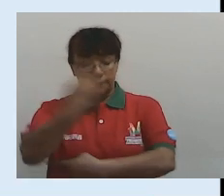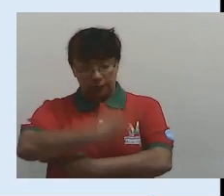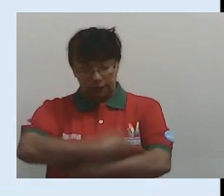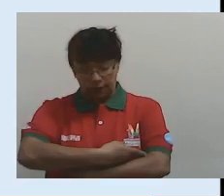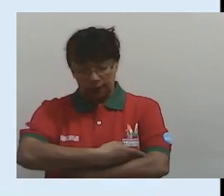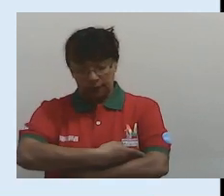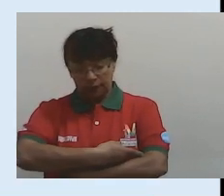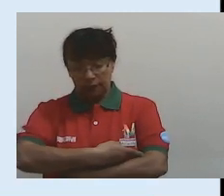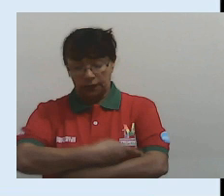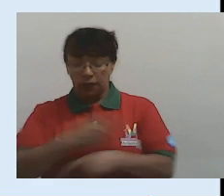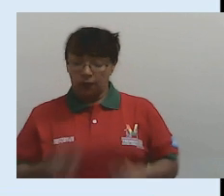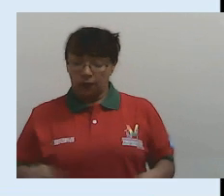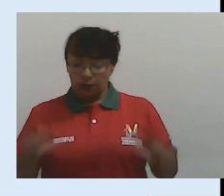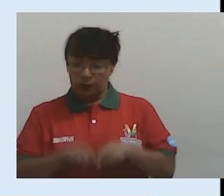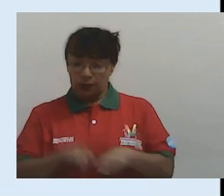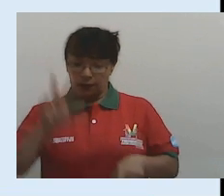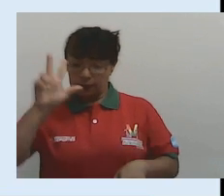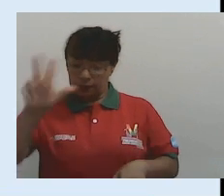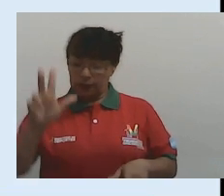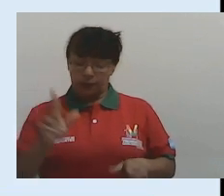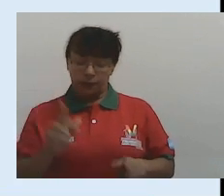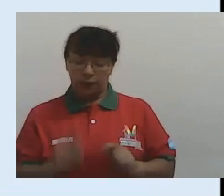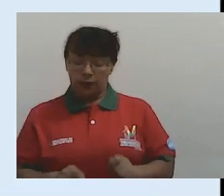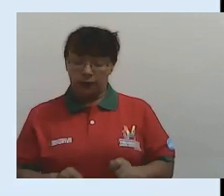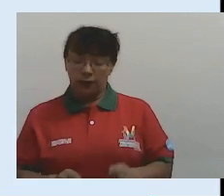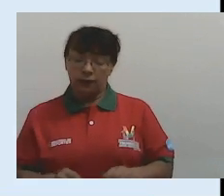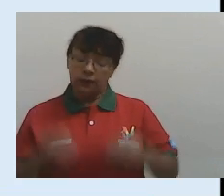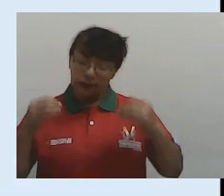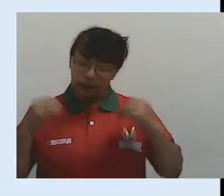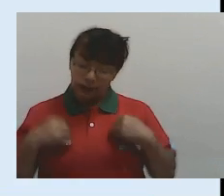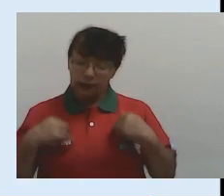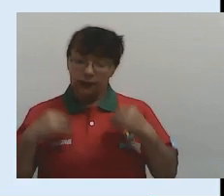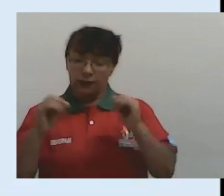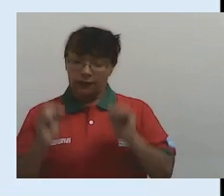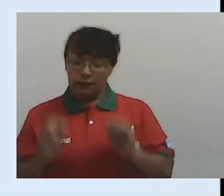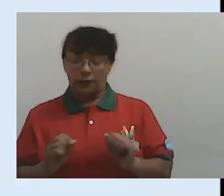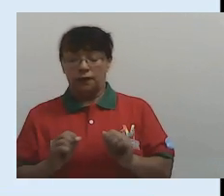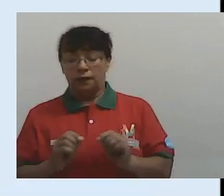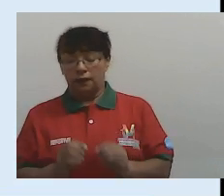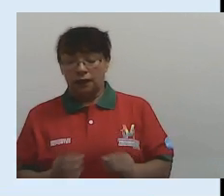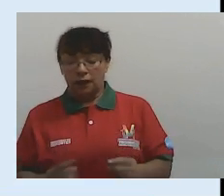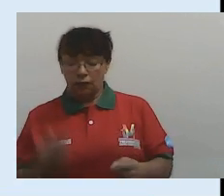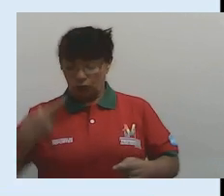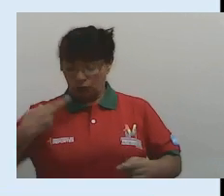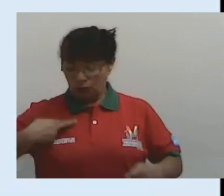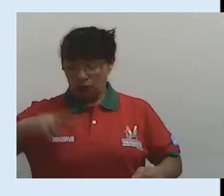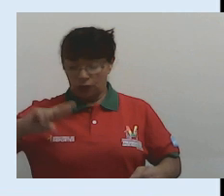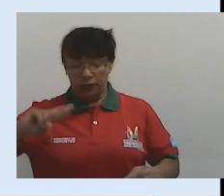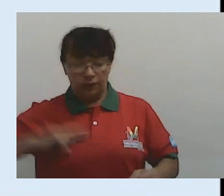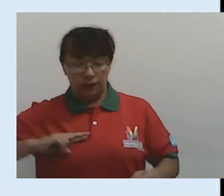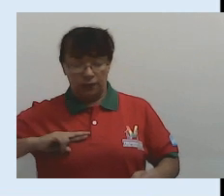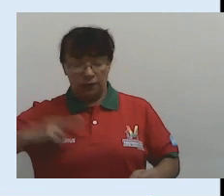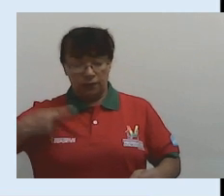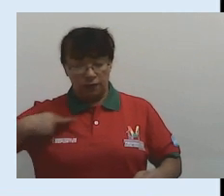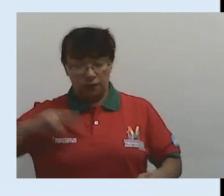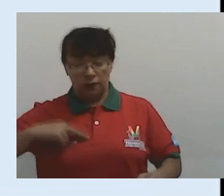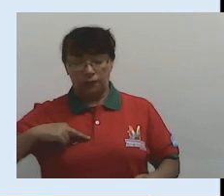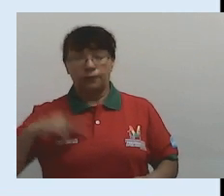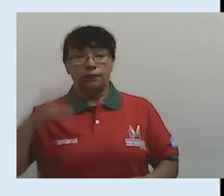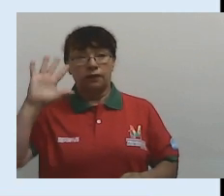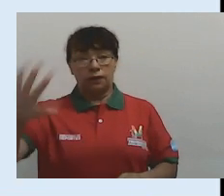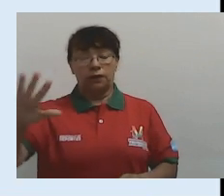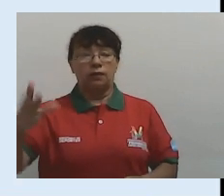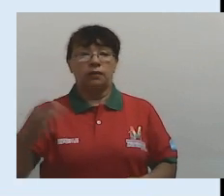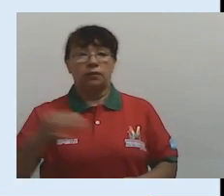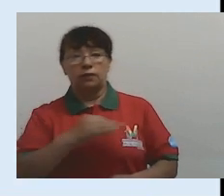cuando son 3 pruebas, tiene que estar dedicado exclusivamente a los relevos. 5x80 niñas y niños.